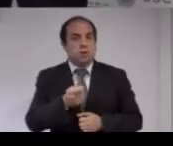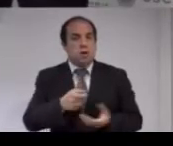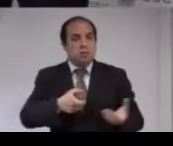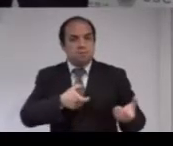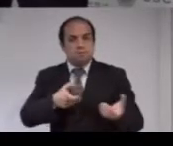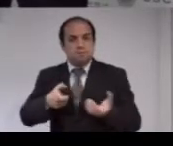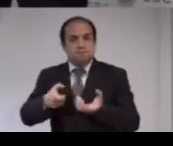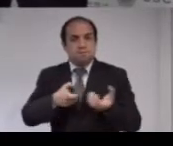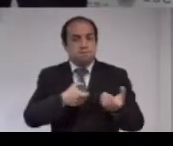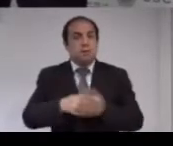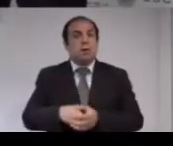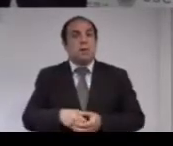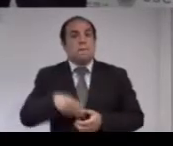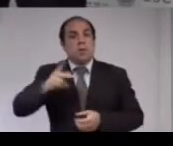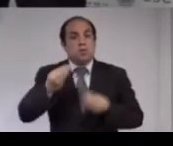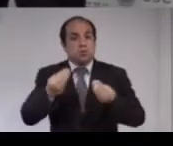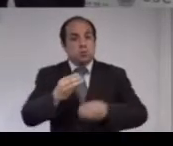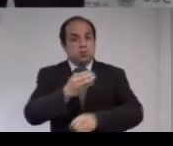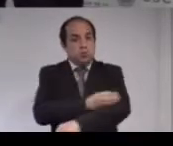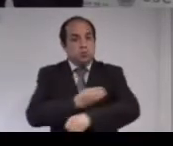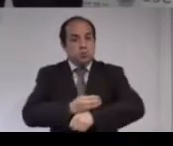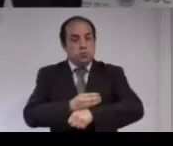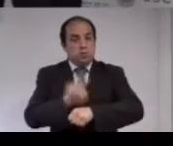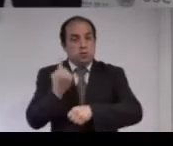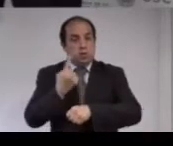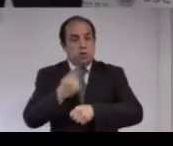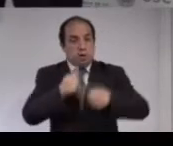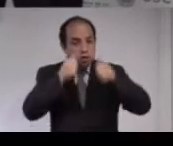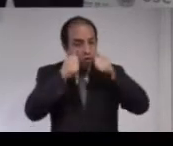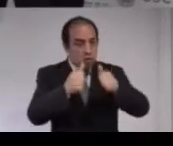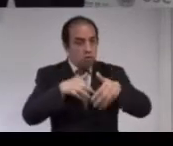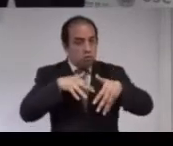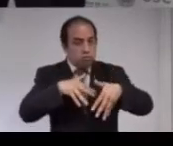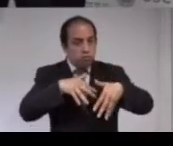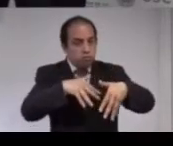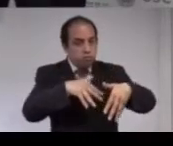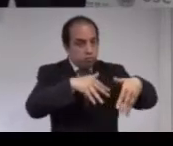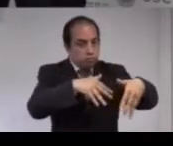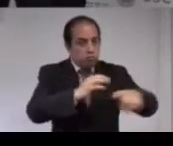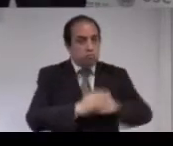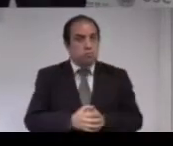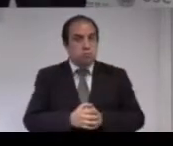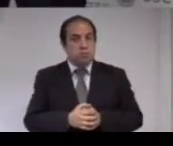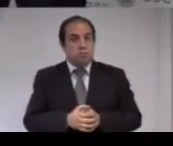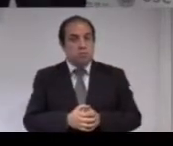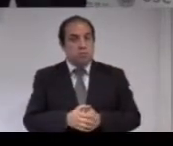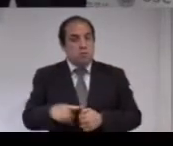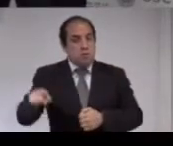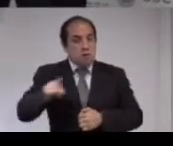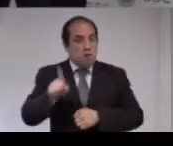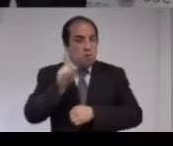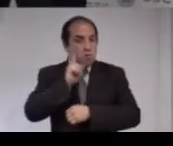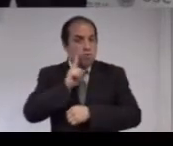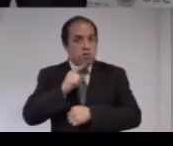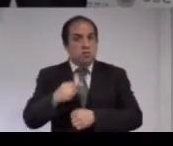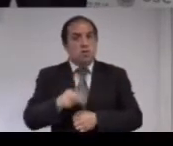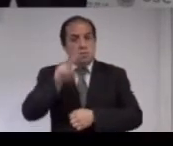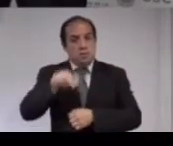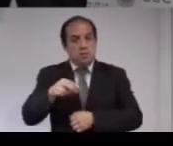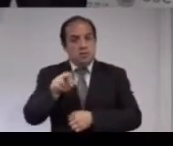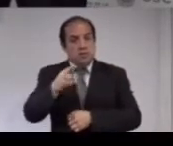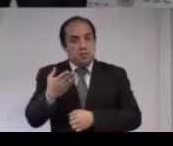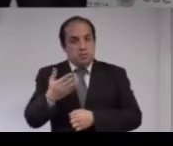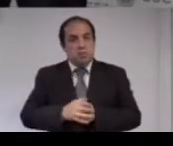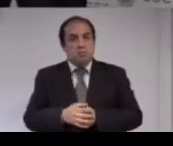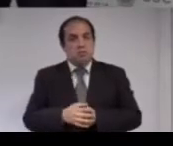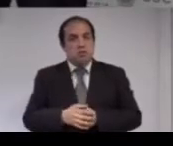extintores. Sin embargo, muchos de los compañeros que cubrimos la marcha en al frente donde estaban estas chicas, en efecto, recibimos unos